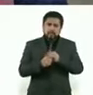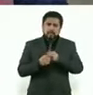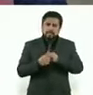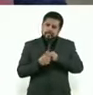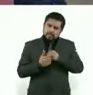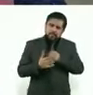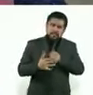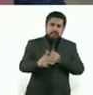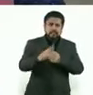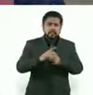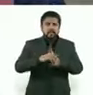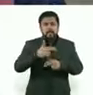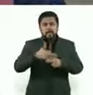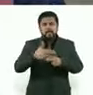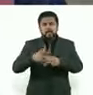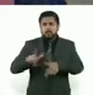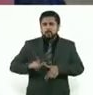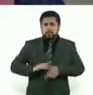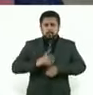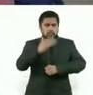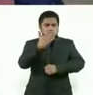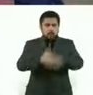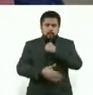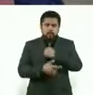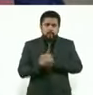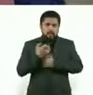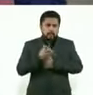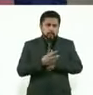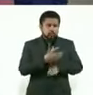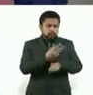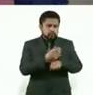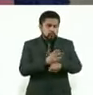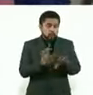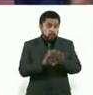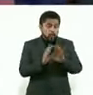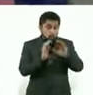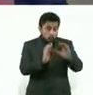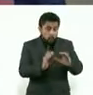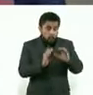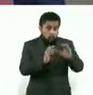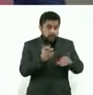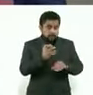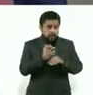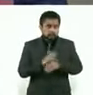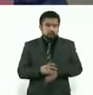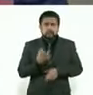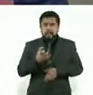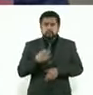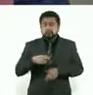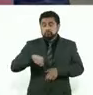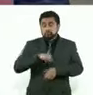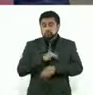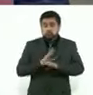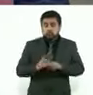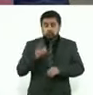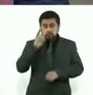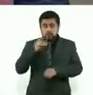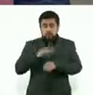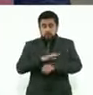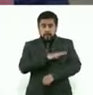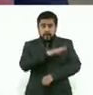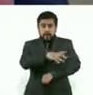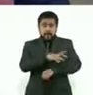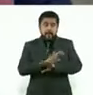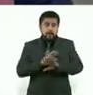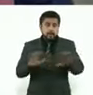la administración, pero incrementando lo que se denomina mantenimiento preventivo. Pues esto es parte de lo que hace la Dirección General de Obras de Infraestructura